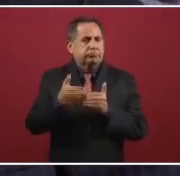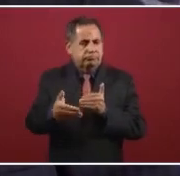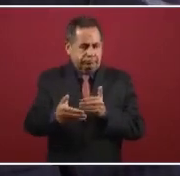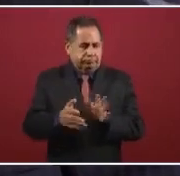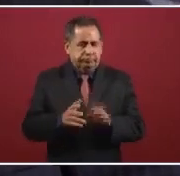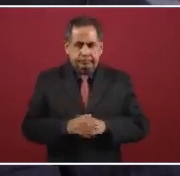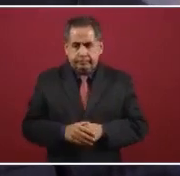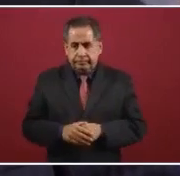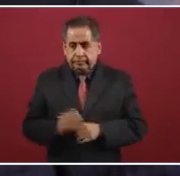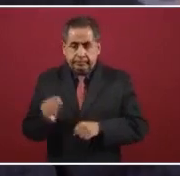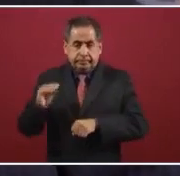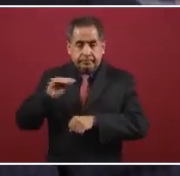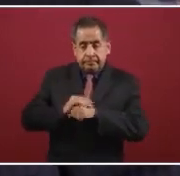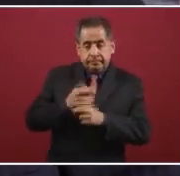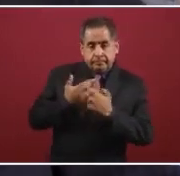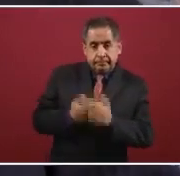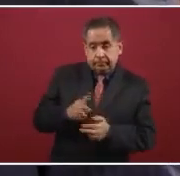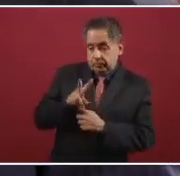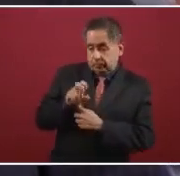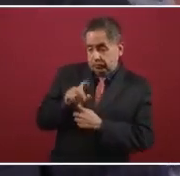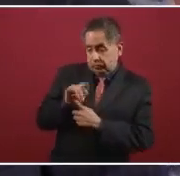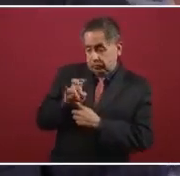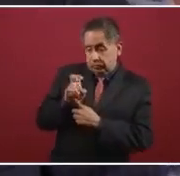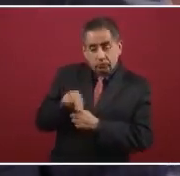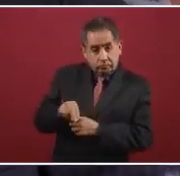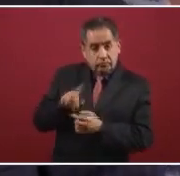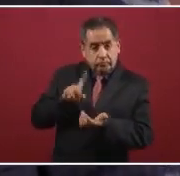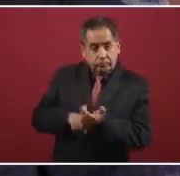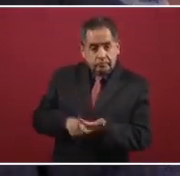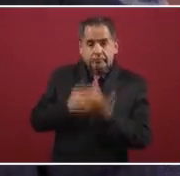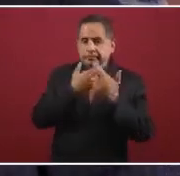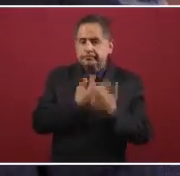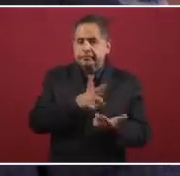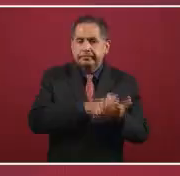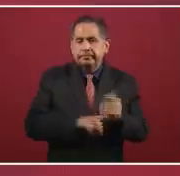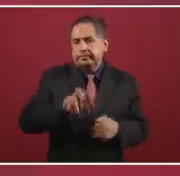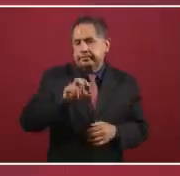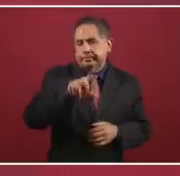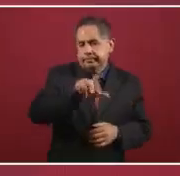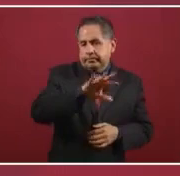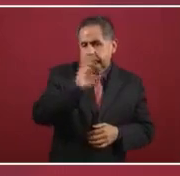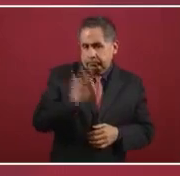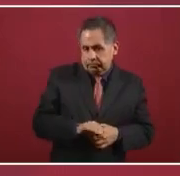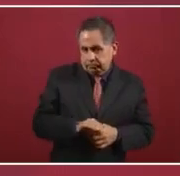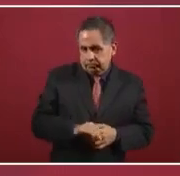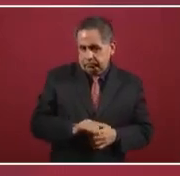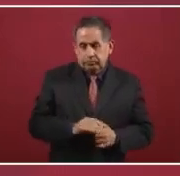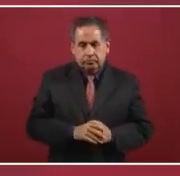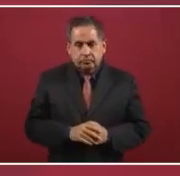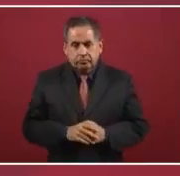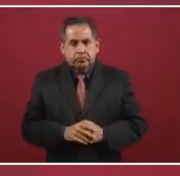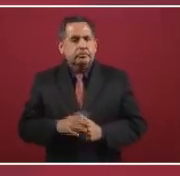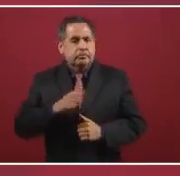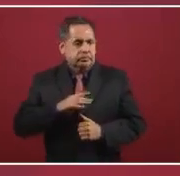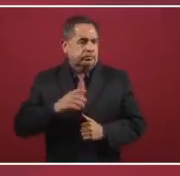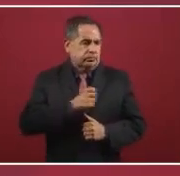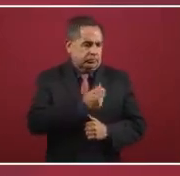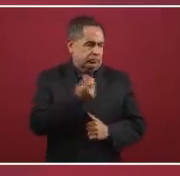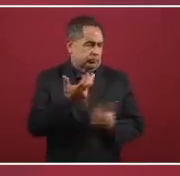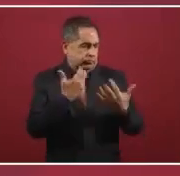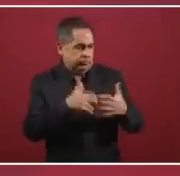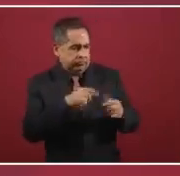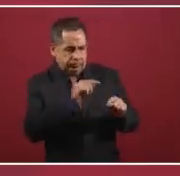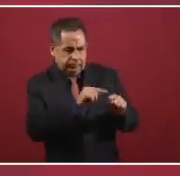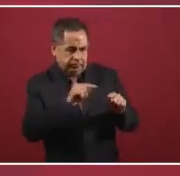Cuando aumentamos volumen, en este caso, la reducción es del 38%. Hubo algunas otras o algunos